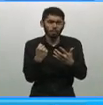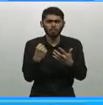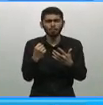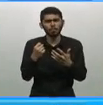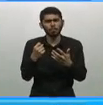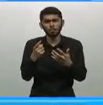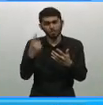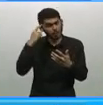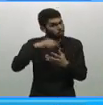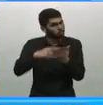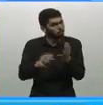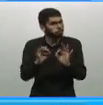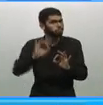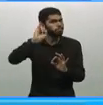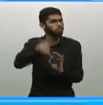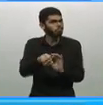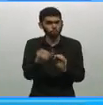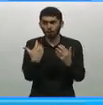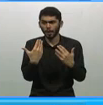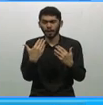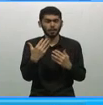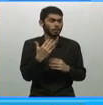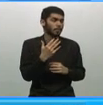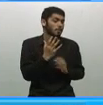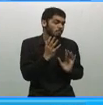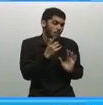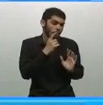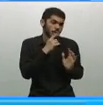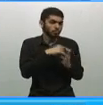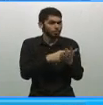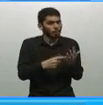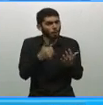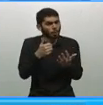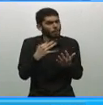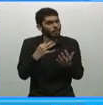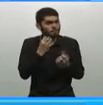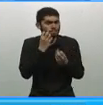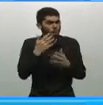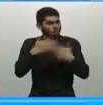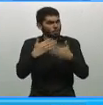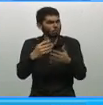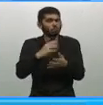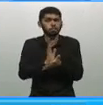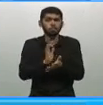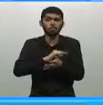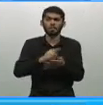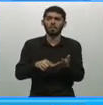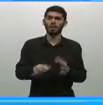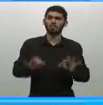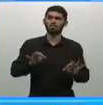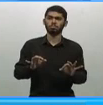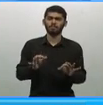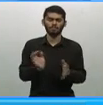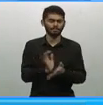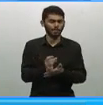mejorar Porque si nos conformamos con eso sería muy poco muy poco por ambición no por por